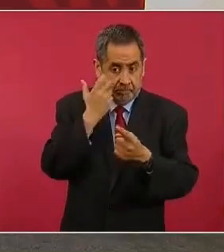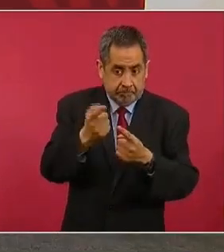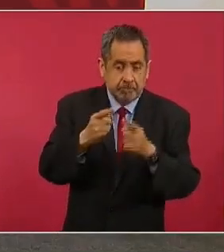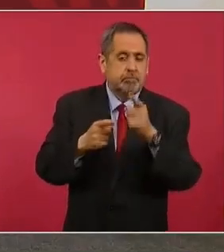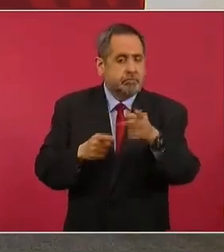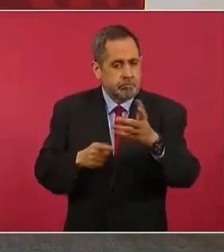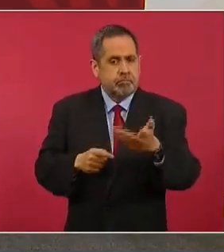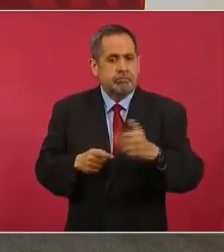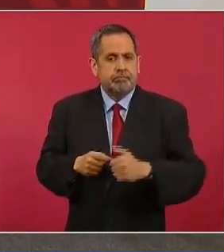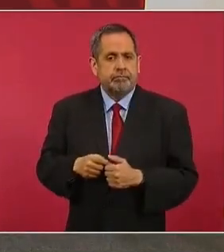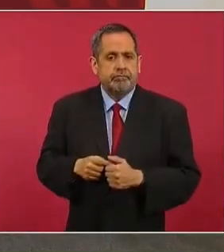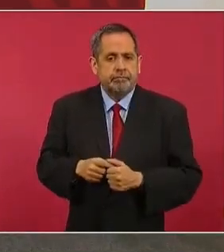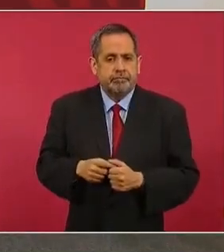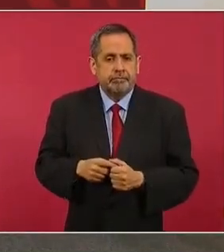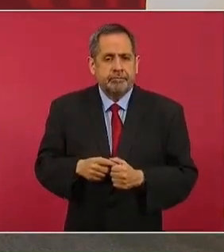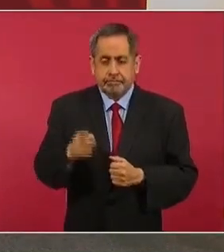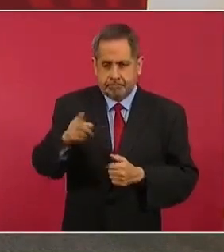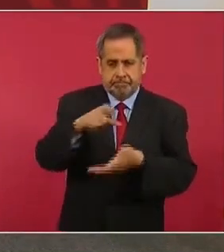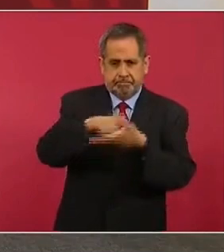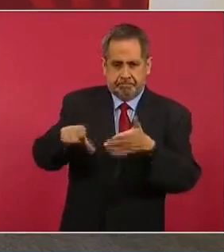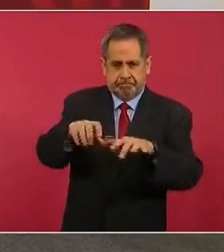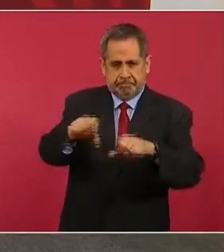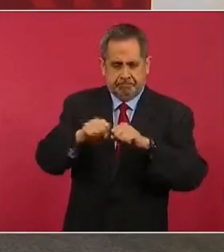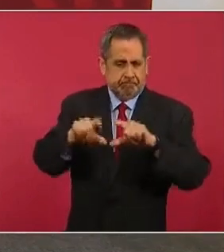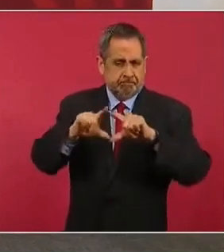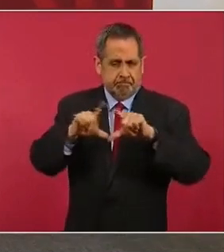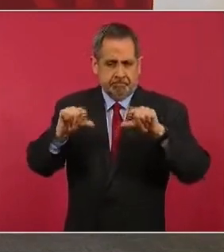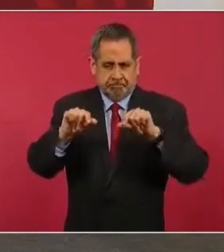que compren su cachito